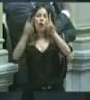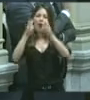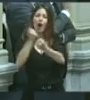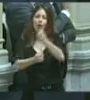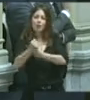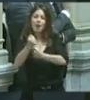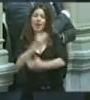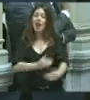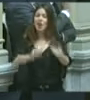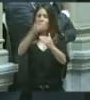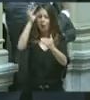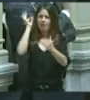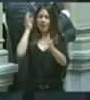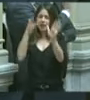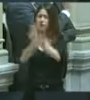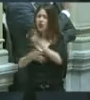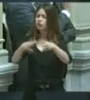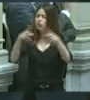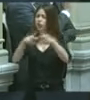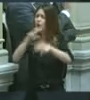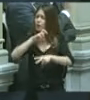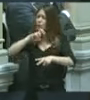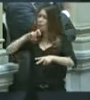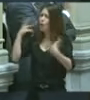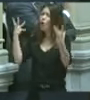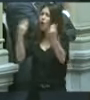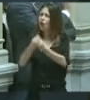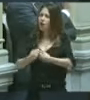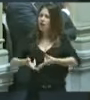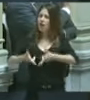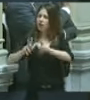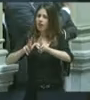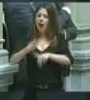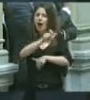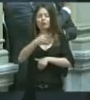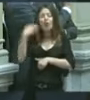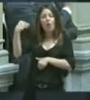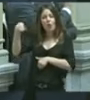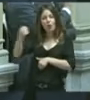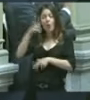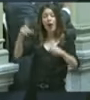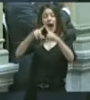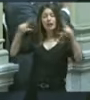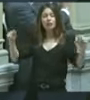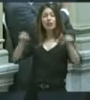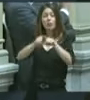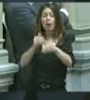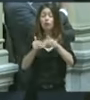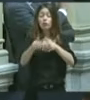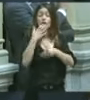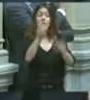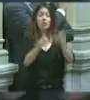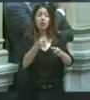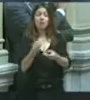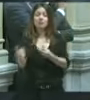igualdad, que es el bien más preciado de nuestra sociedad junto con la libertad. La juventud, porque Asturias jamás tendrá futuro si sus jóvenes no lo